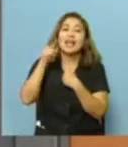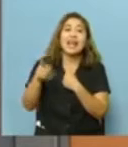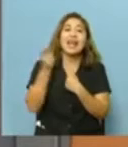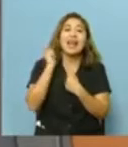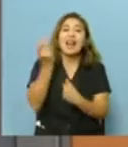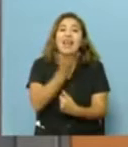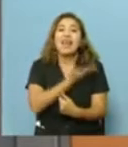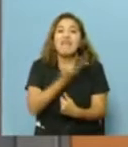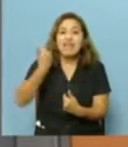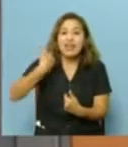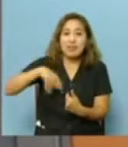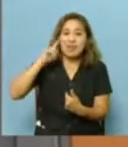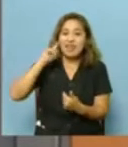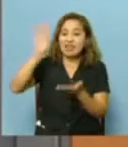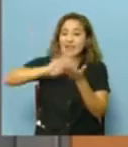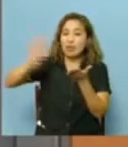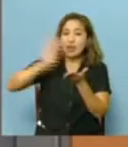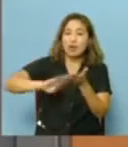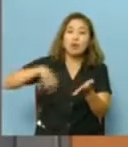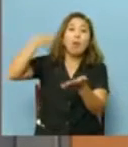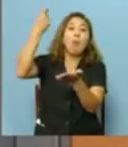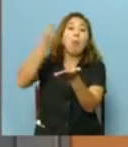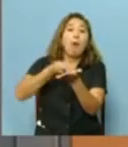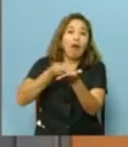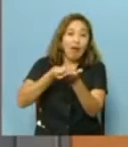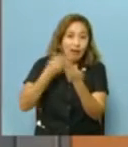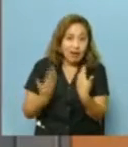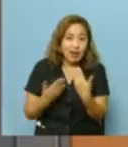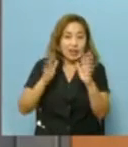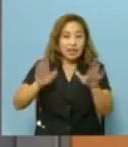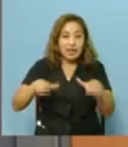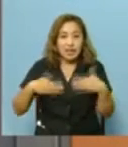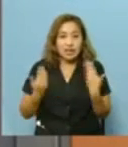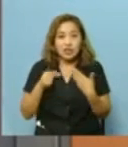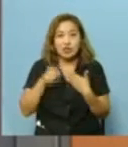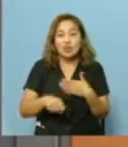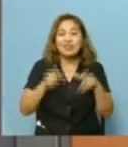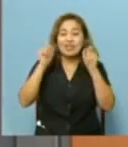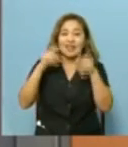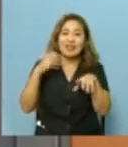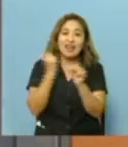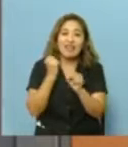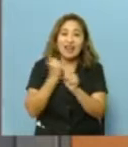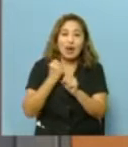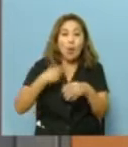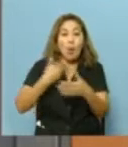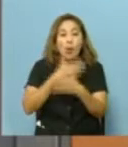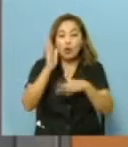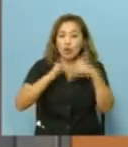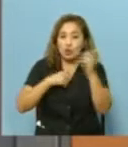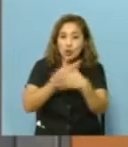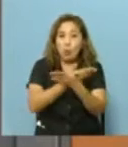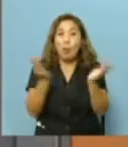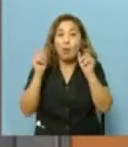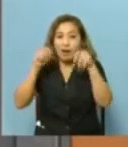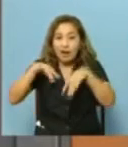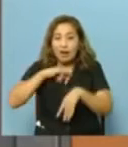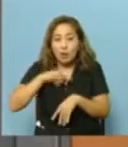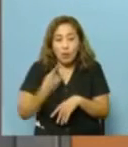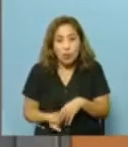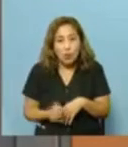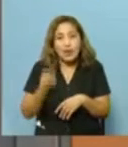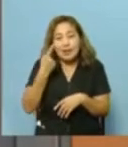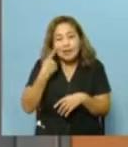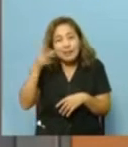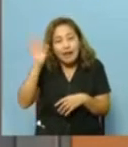al pago de interés de la deuda por eso es que acá el financiamiento estatal de la obra pública también acá en la provincia entonces